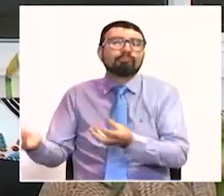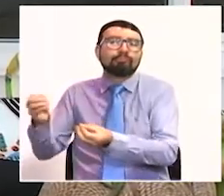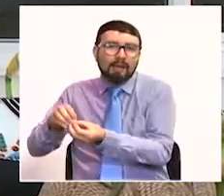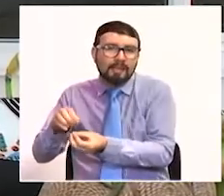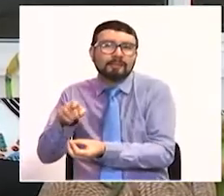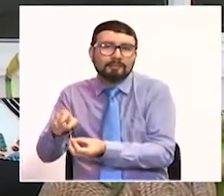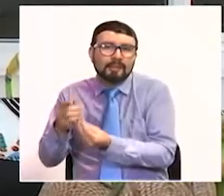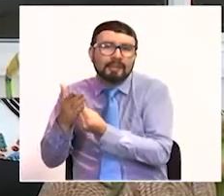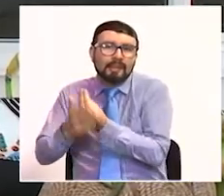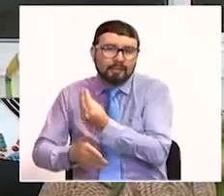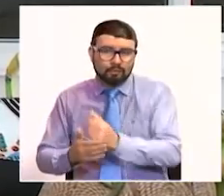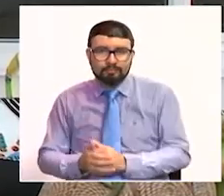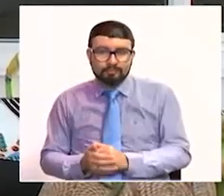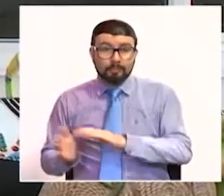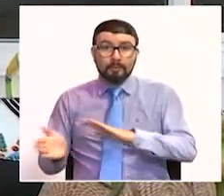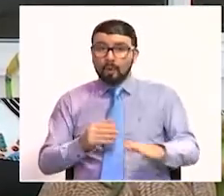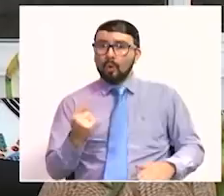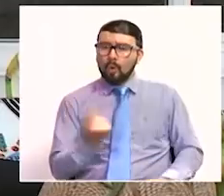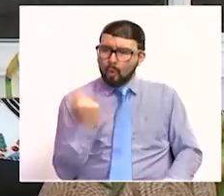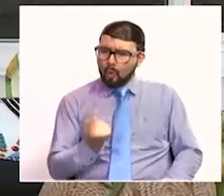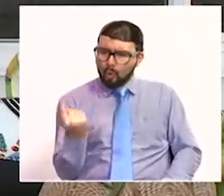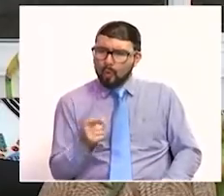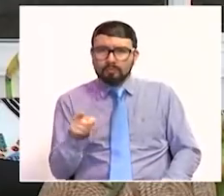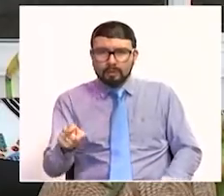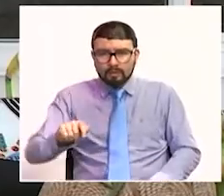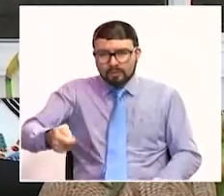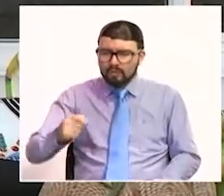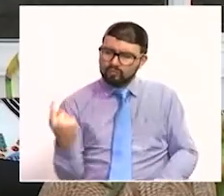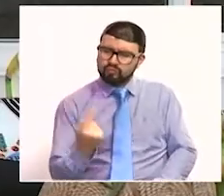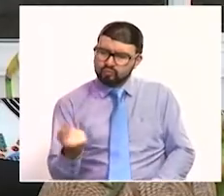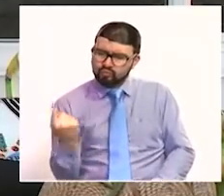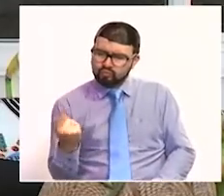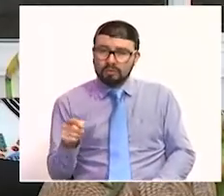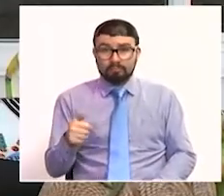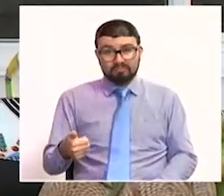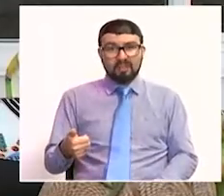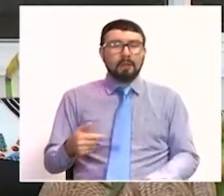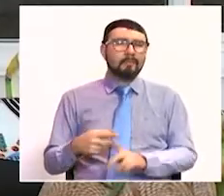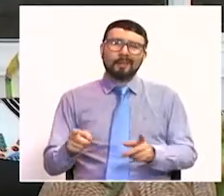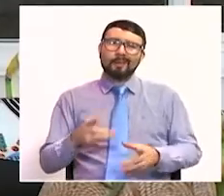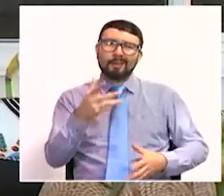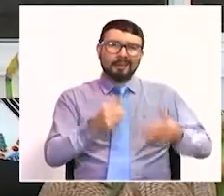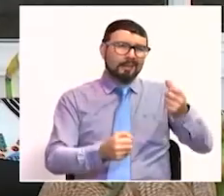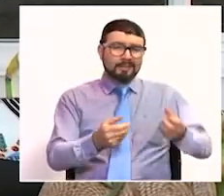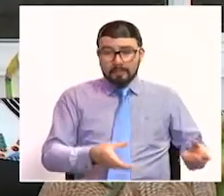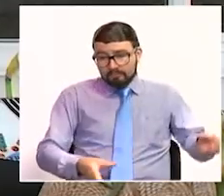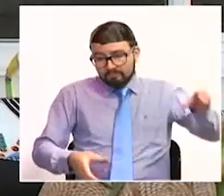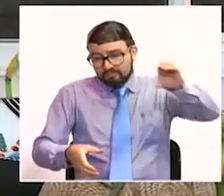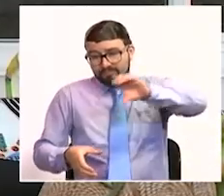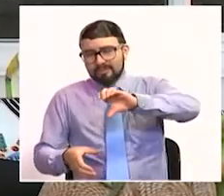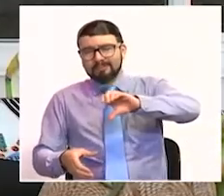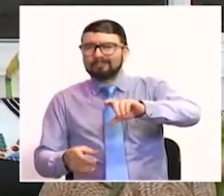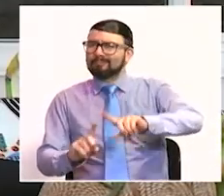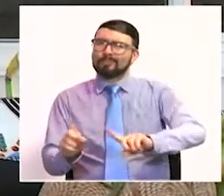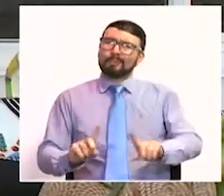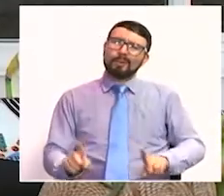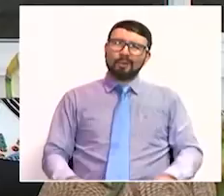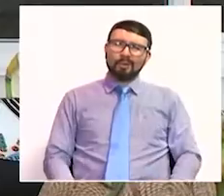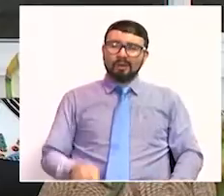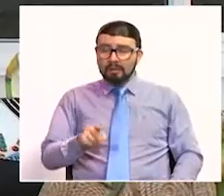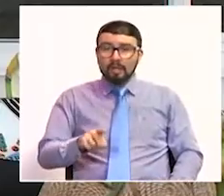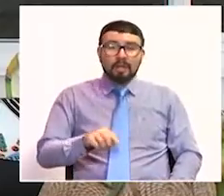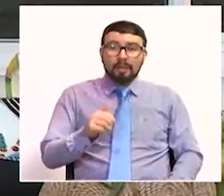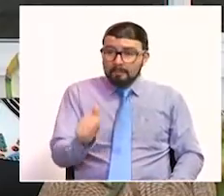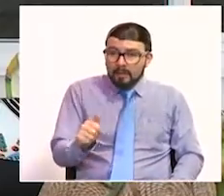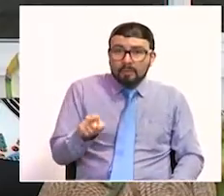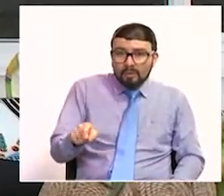El jugo es bueno, es excelente, la fruta es excelente. No lo combinen con leche. No le agreguen más azúcar al jugo. Cada fruta